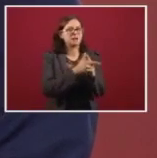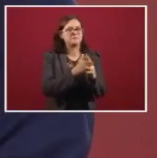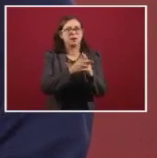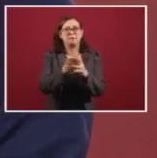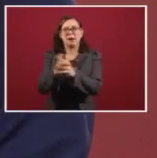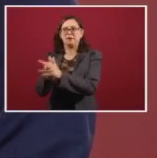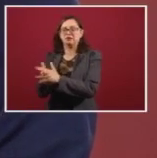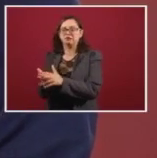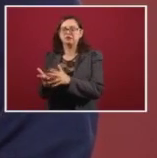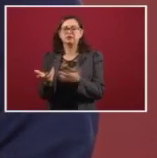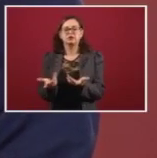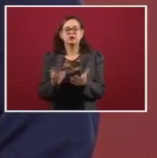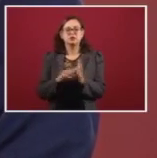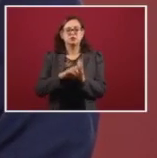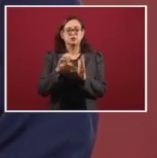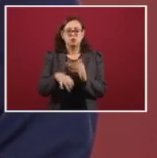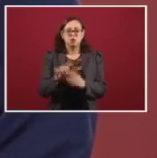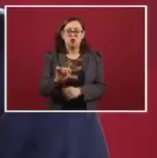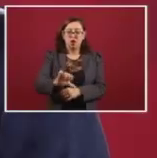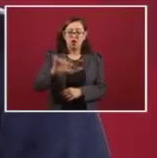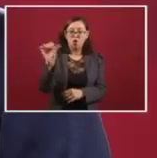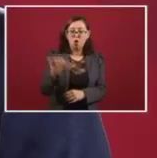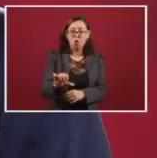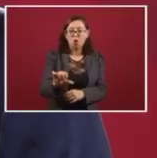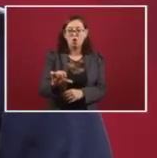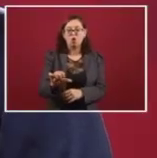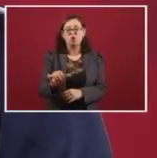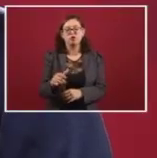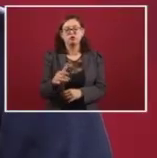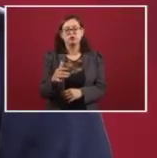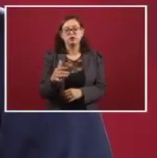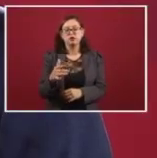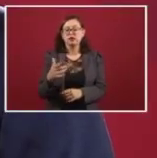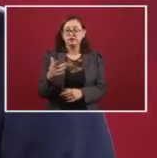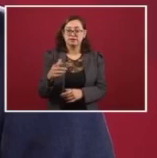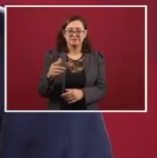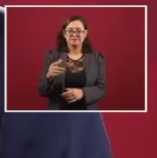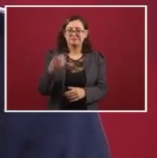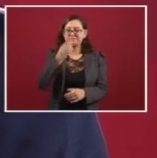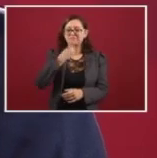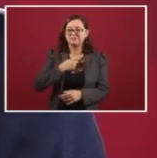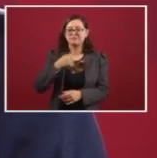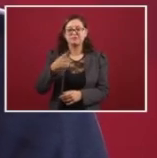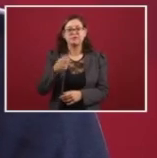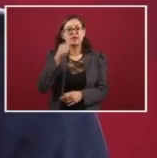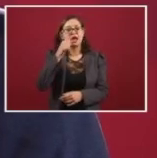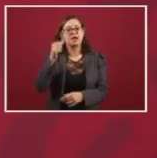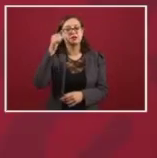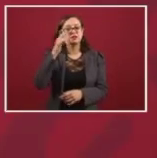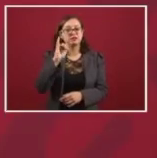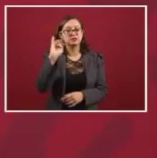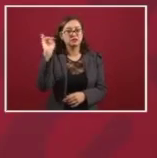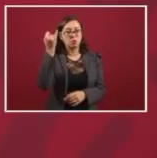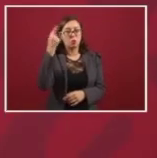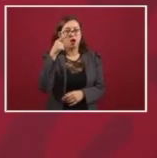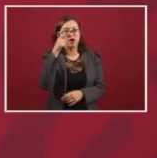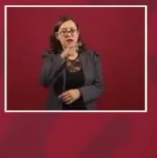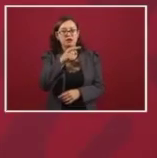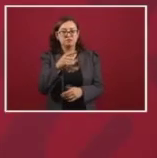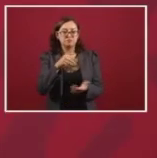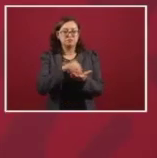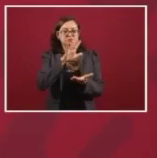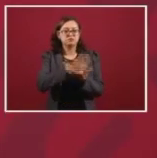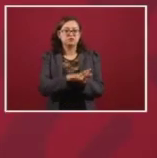ejemplo, puedo decir que el informe que tengo de Tijuana es que ayer se registraron dos